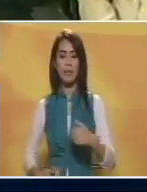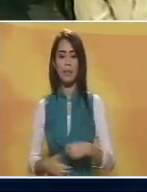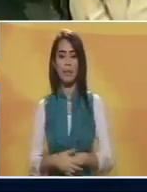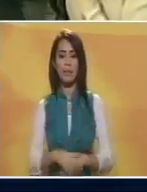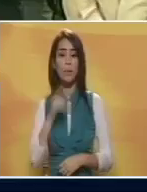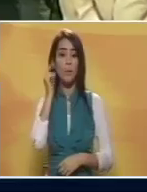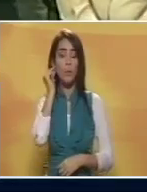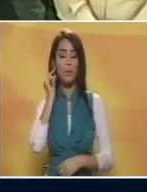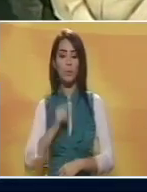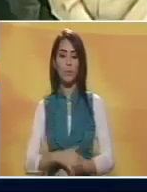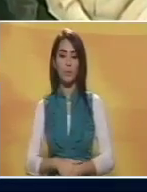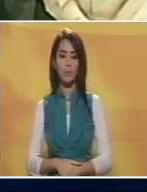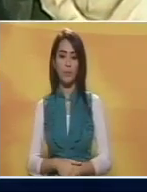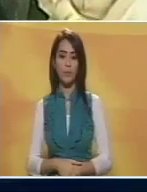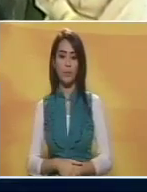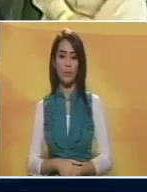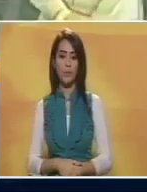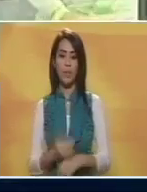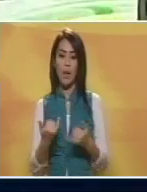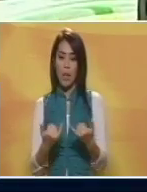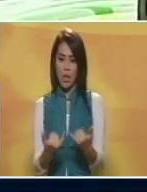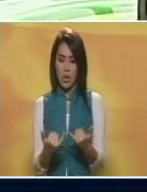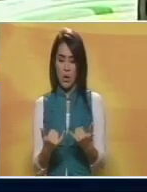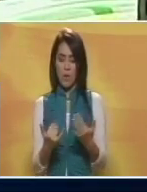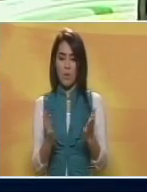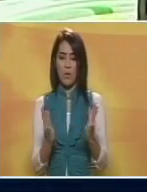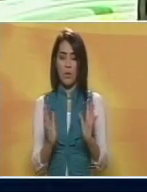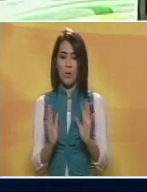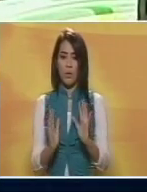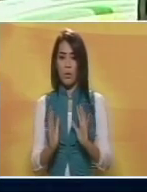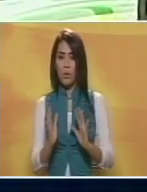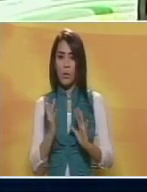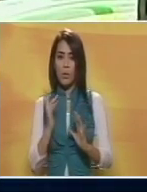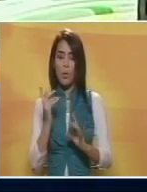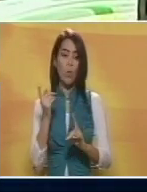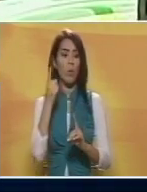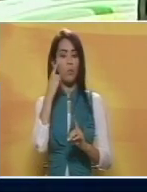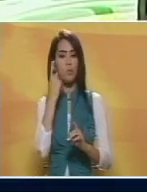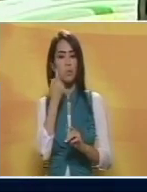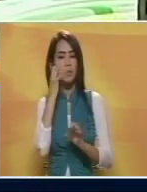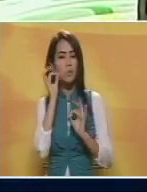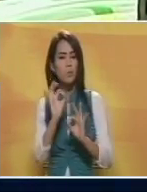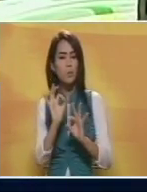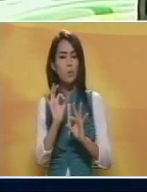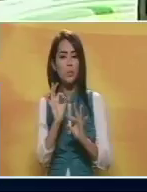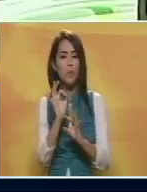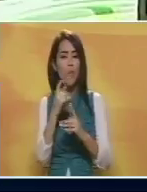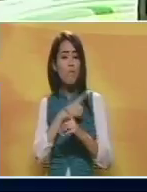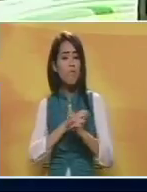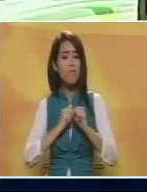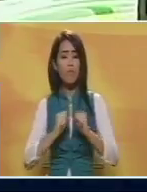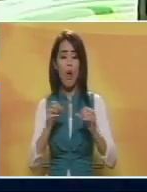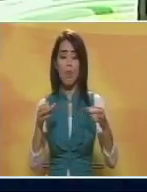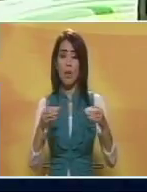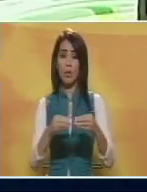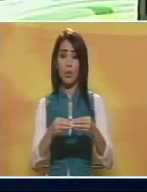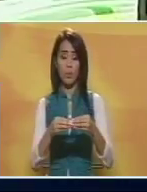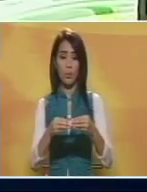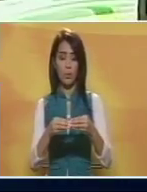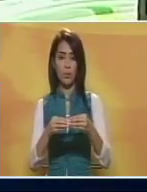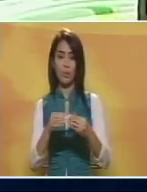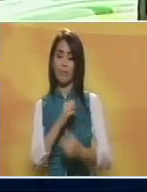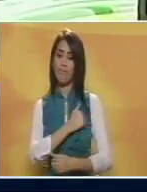Murillo. Están enfrentando una emboscada violenta de grupos